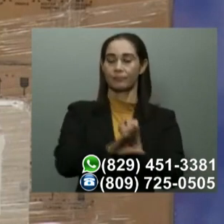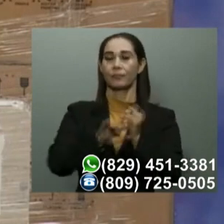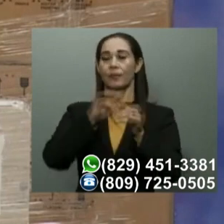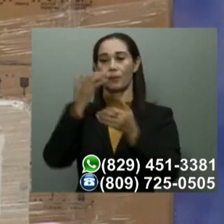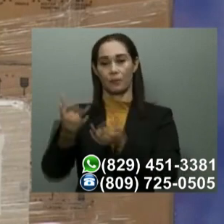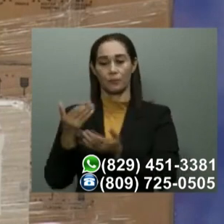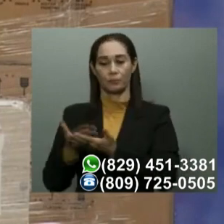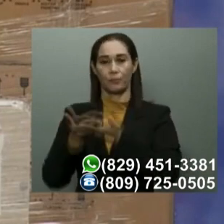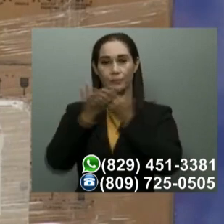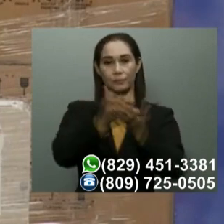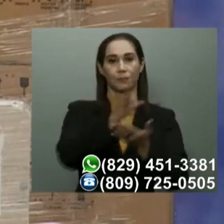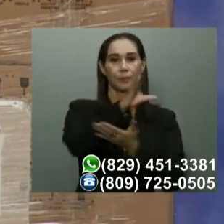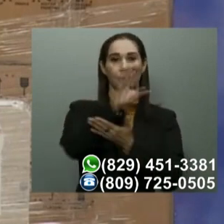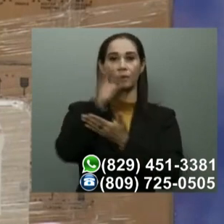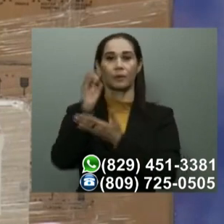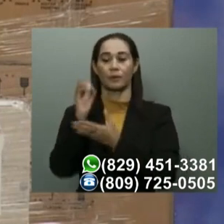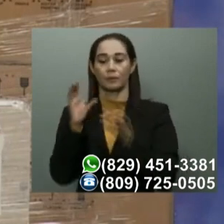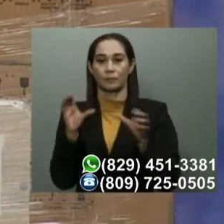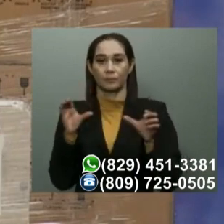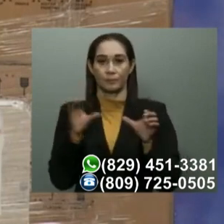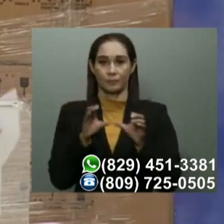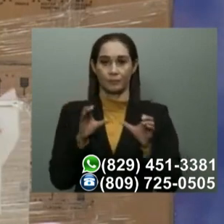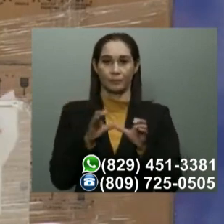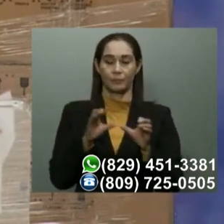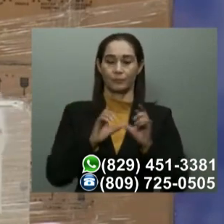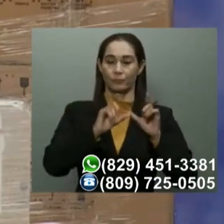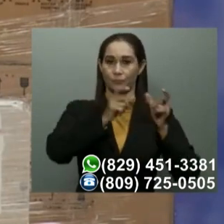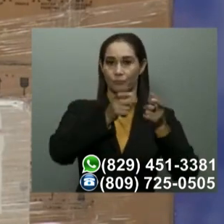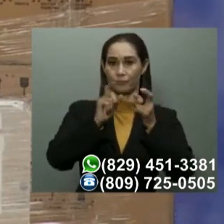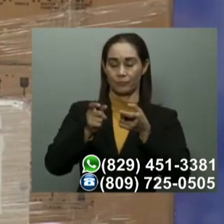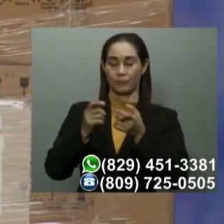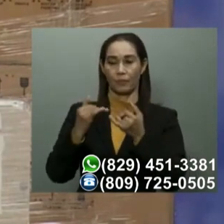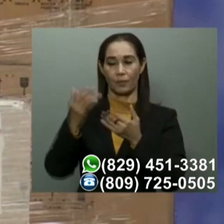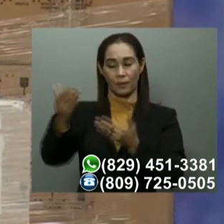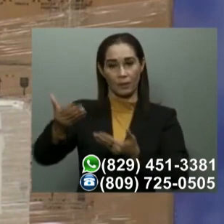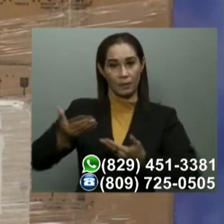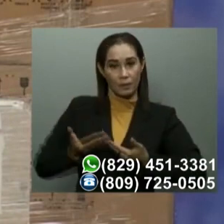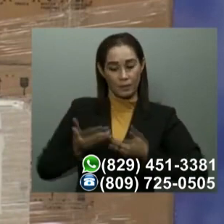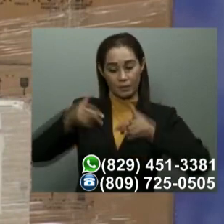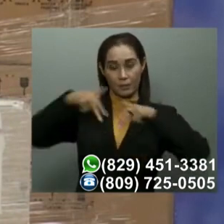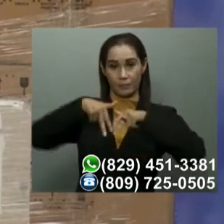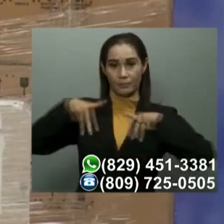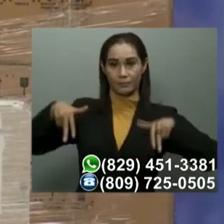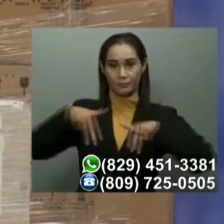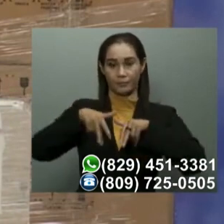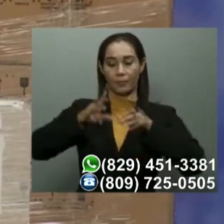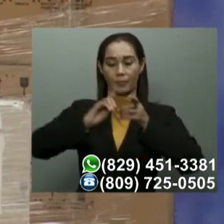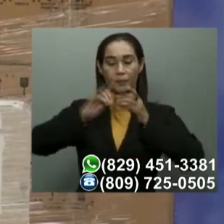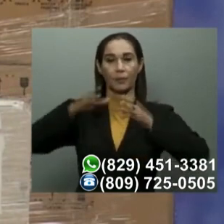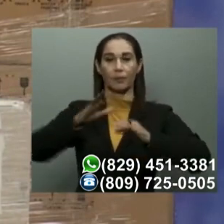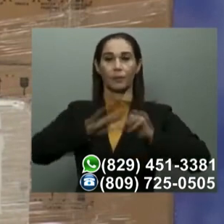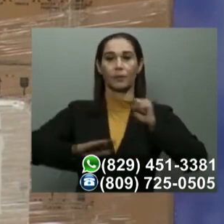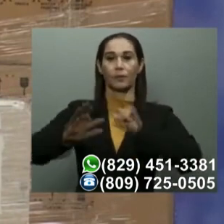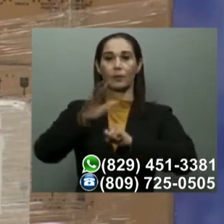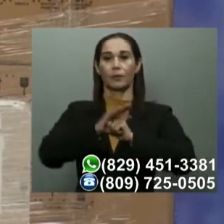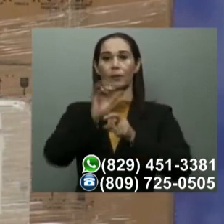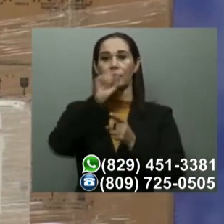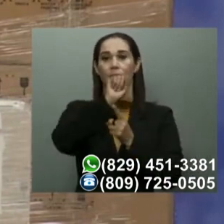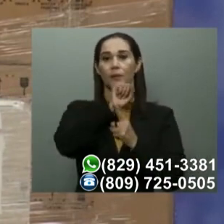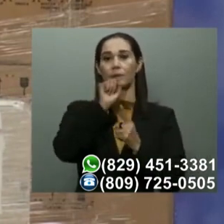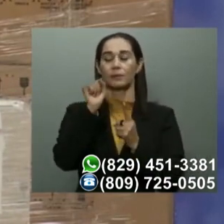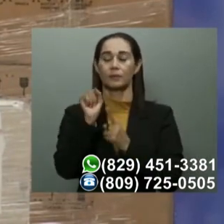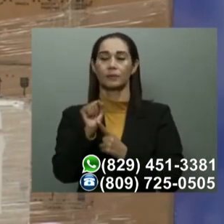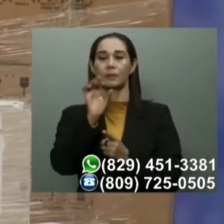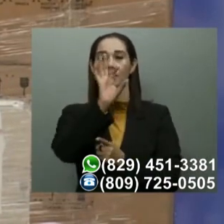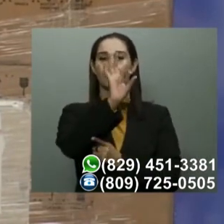el coronel riesgo dijo que los dispositivos ayudarán a garantizar que en república dominicana el uso de la fuerza sólo tenga lugar